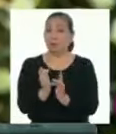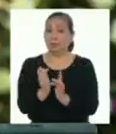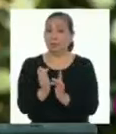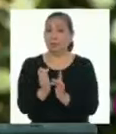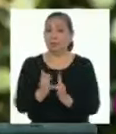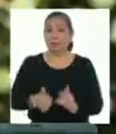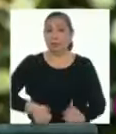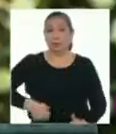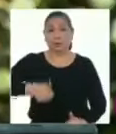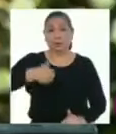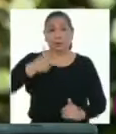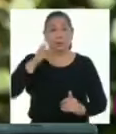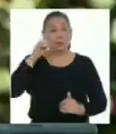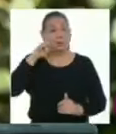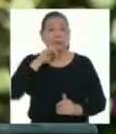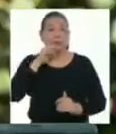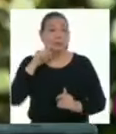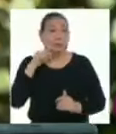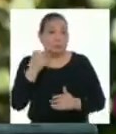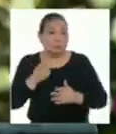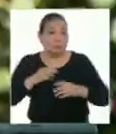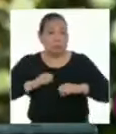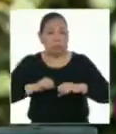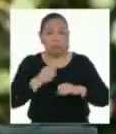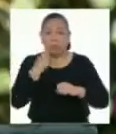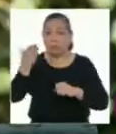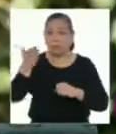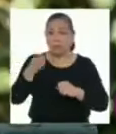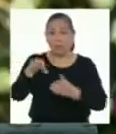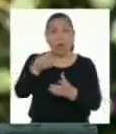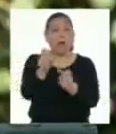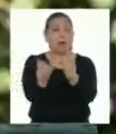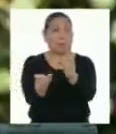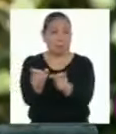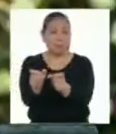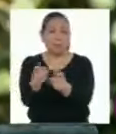los sumos sacerdotes y a los ancianos del pueblo: